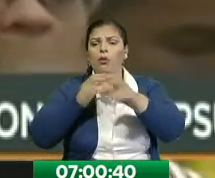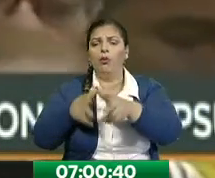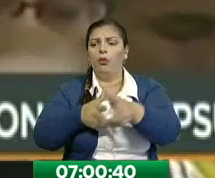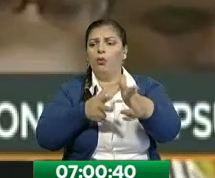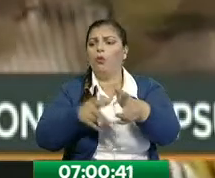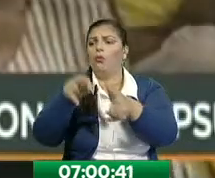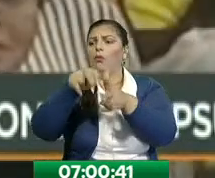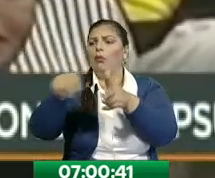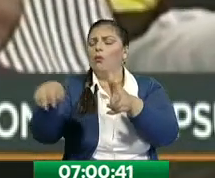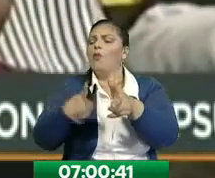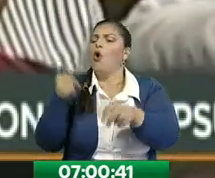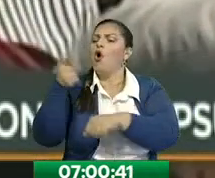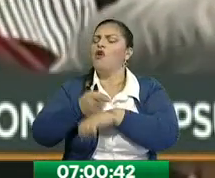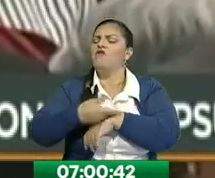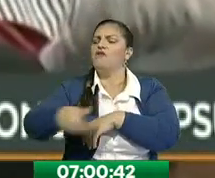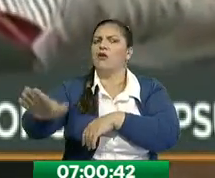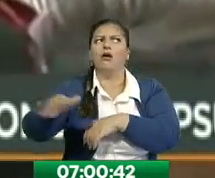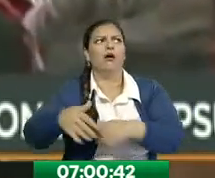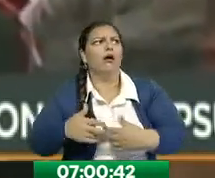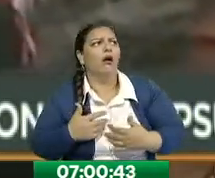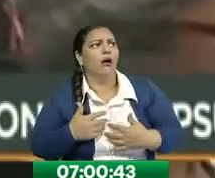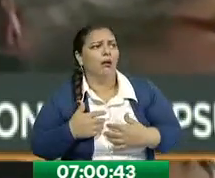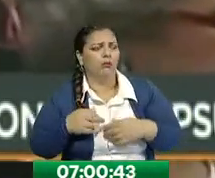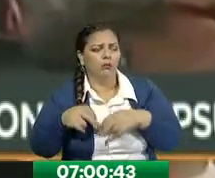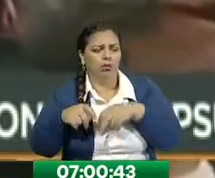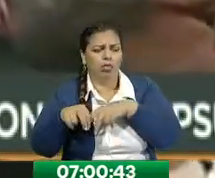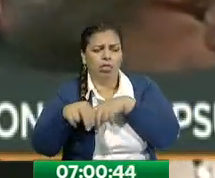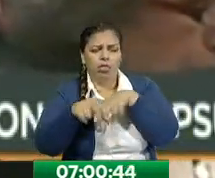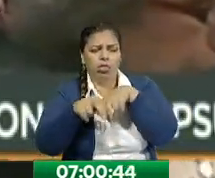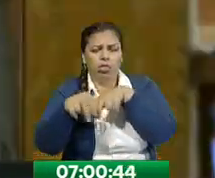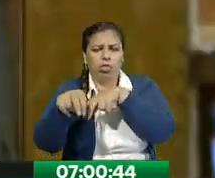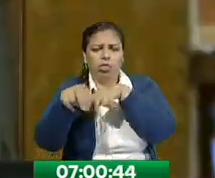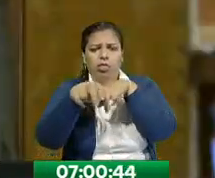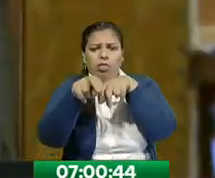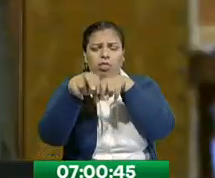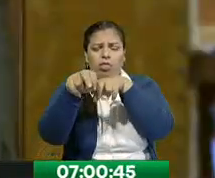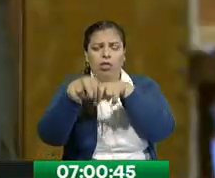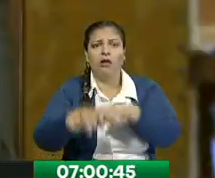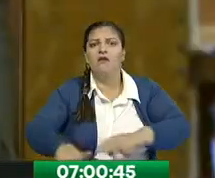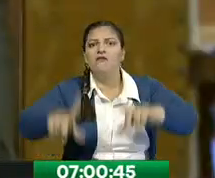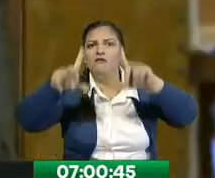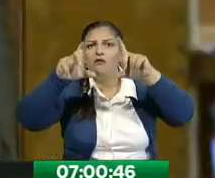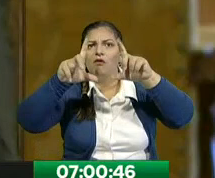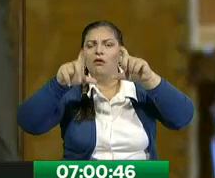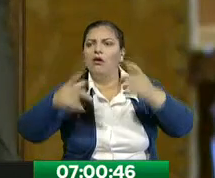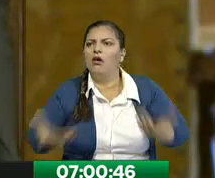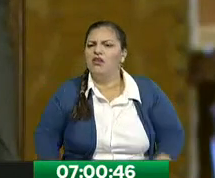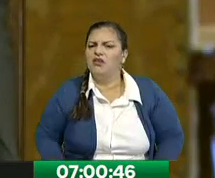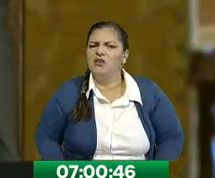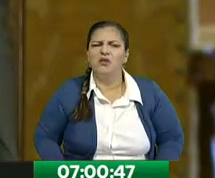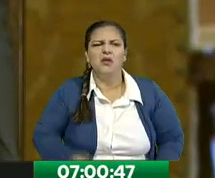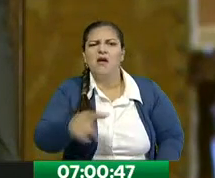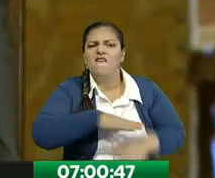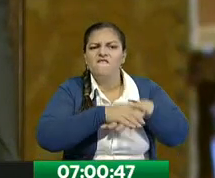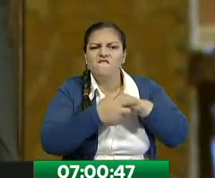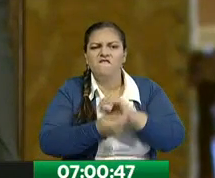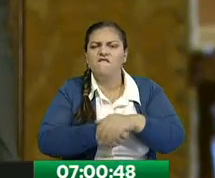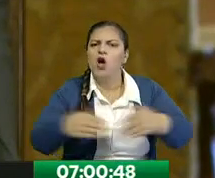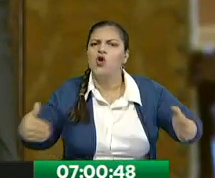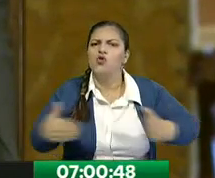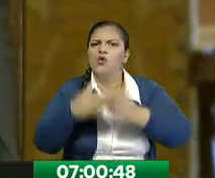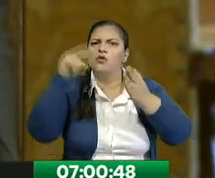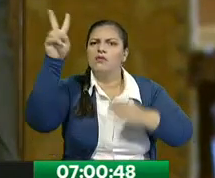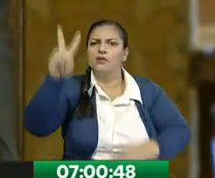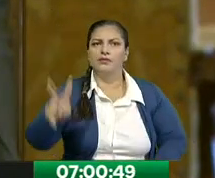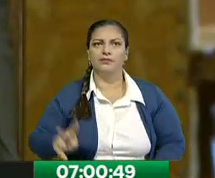y la gente no le queda otro. Y esa es la toma que ellos hacen. Es una campaña contra nuestro país. Es claro que la salida